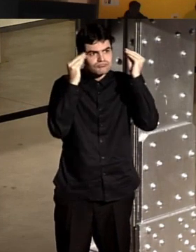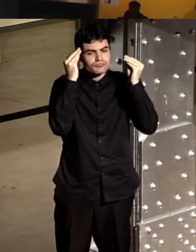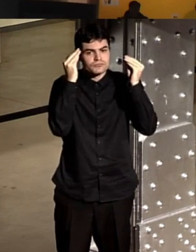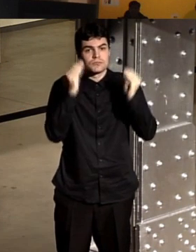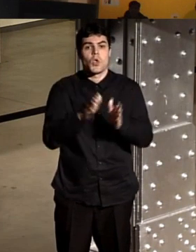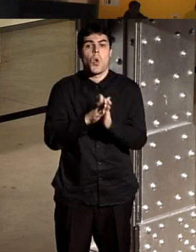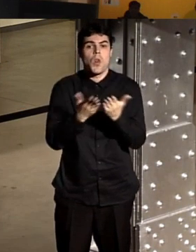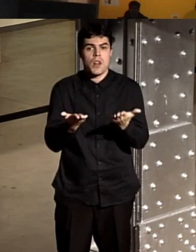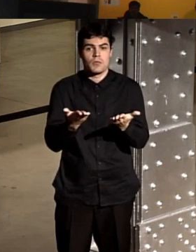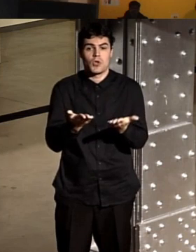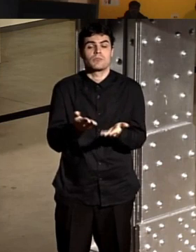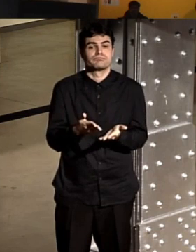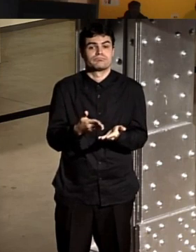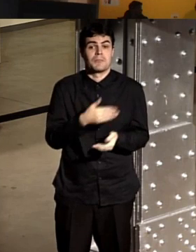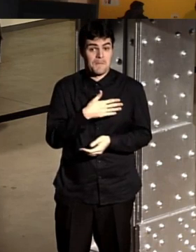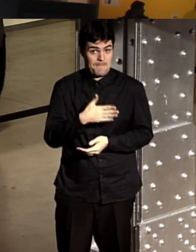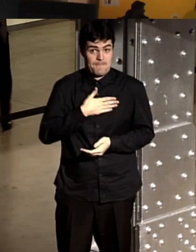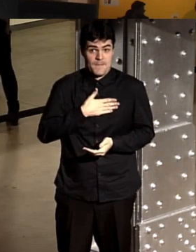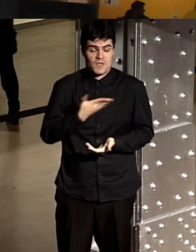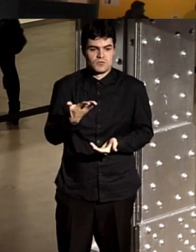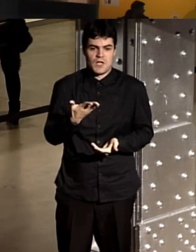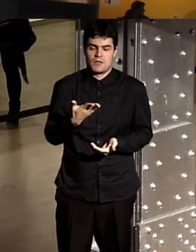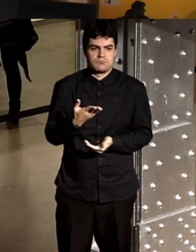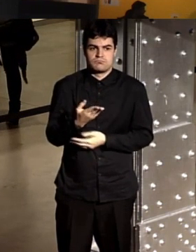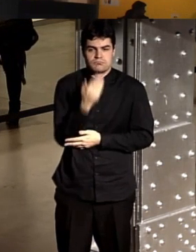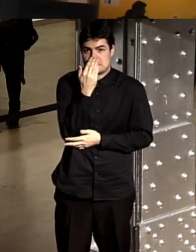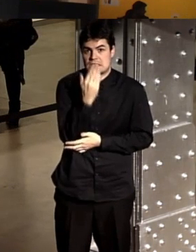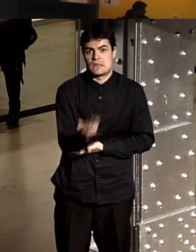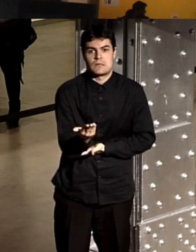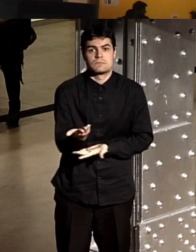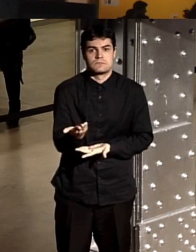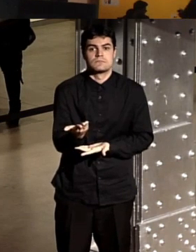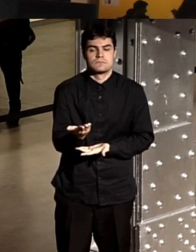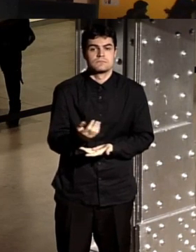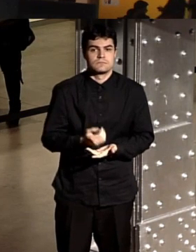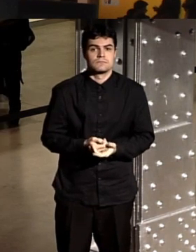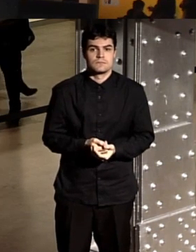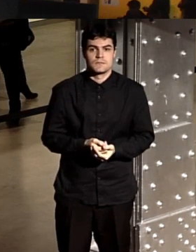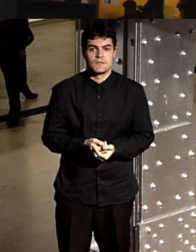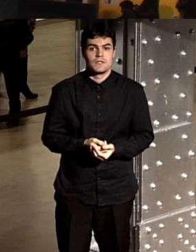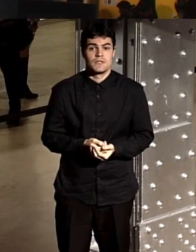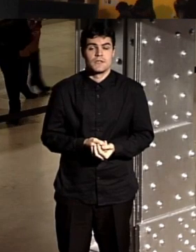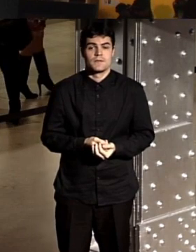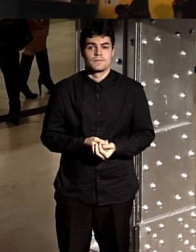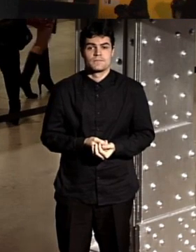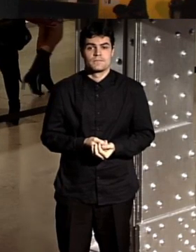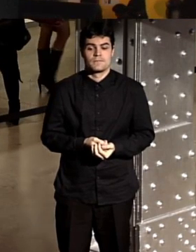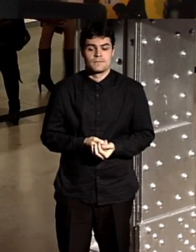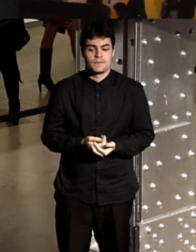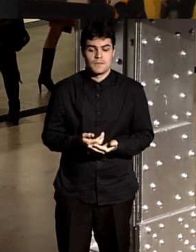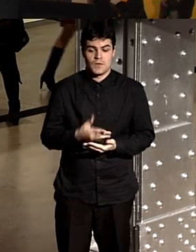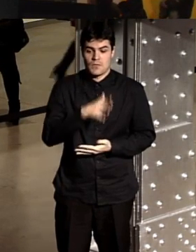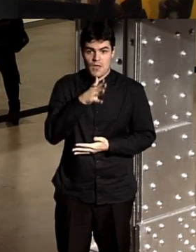manera muy personal y con una honestidad desbordante, cuenta